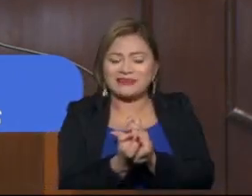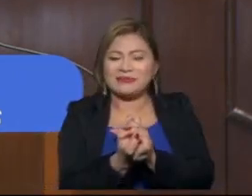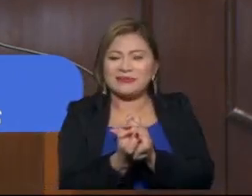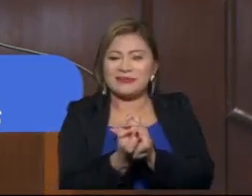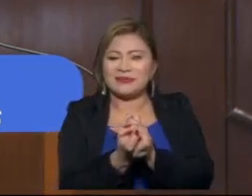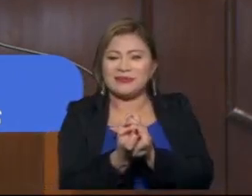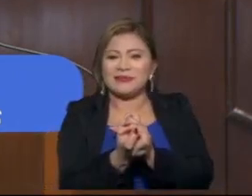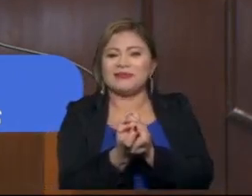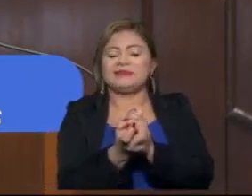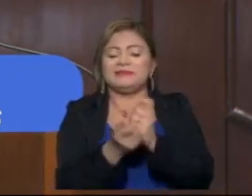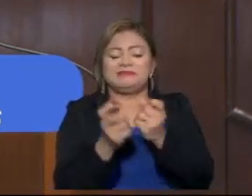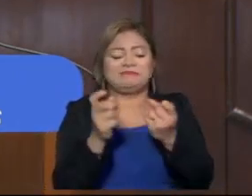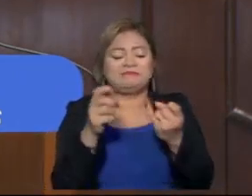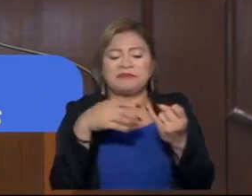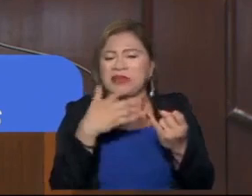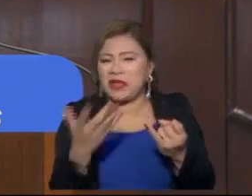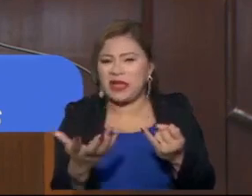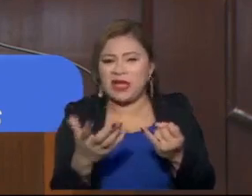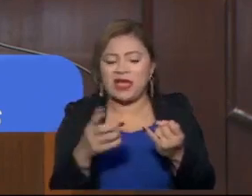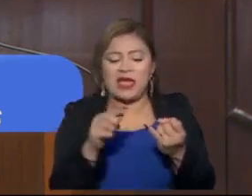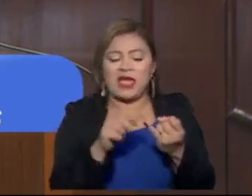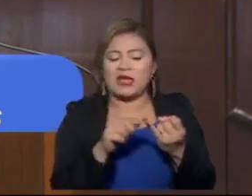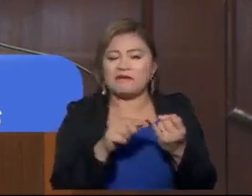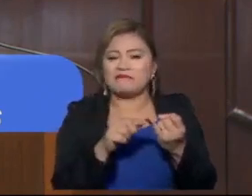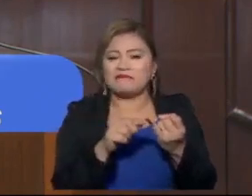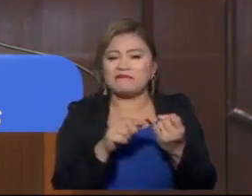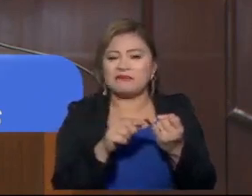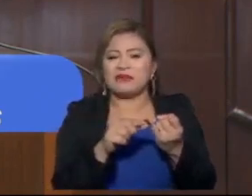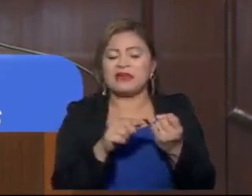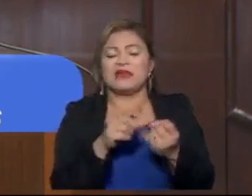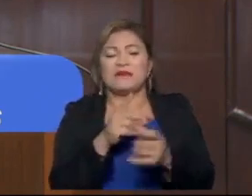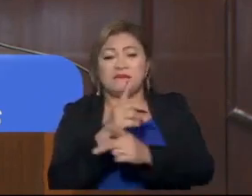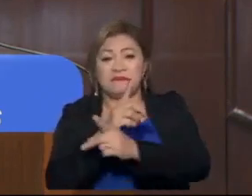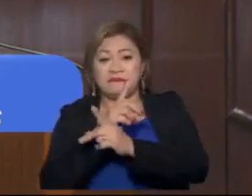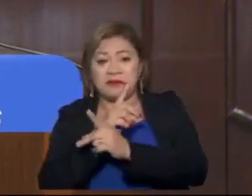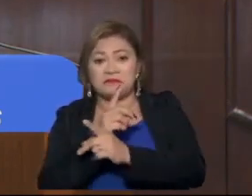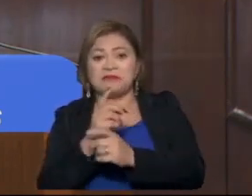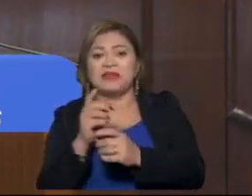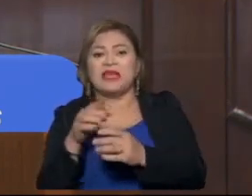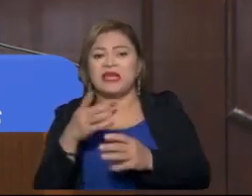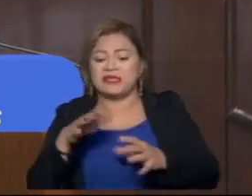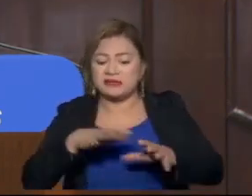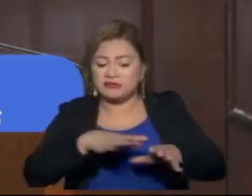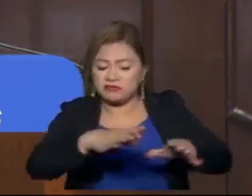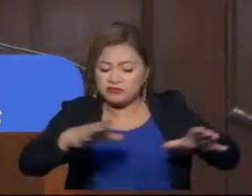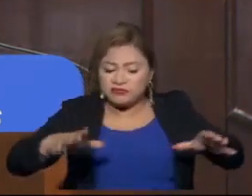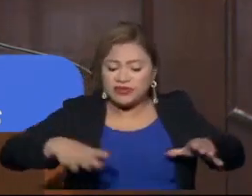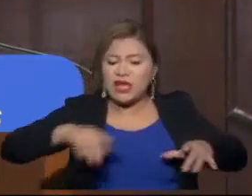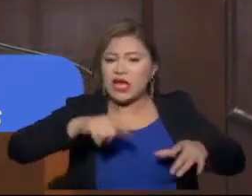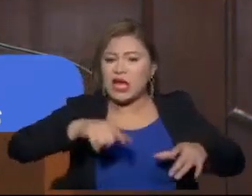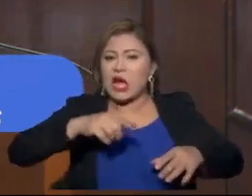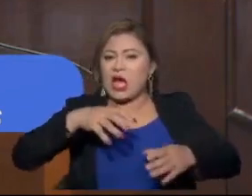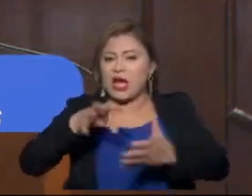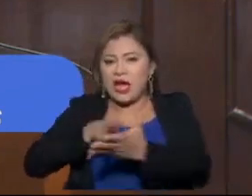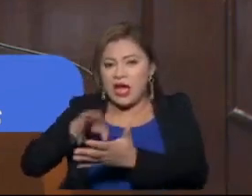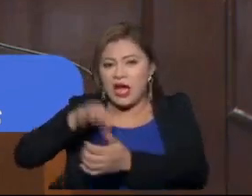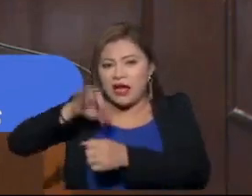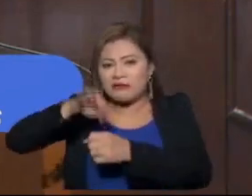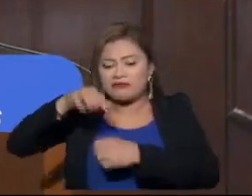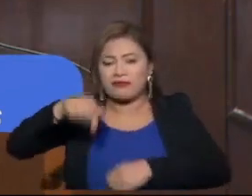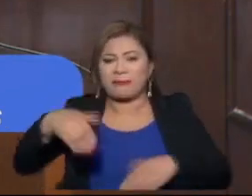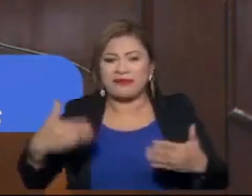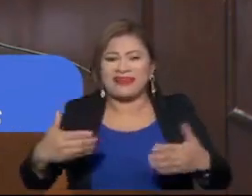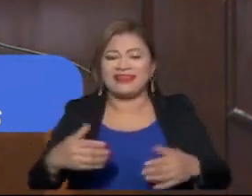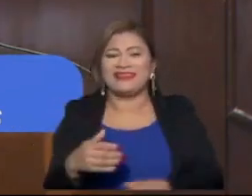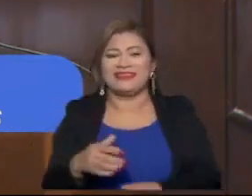competitividad, sostenibilidad y defensa del sector agropecuario nacional.